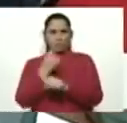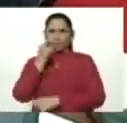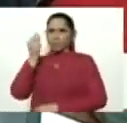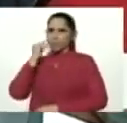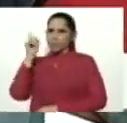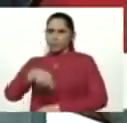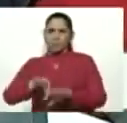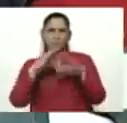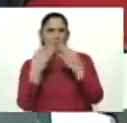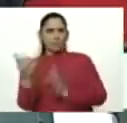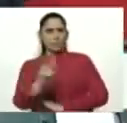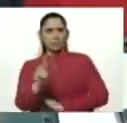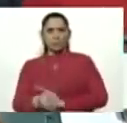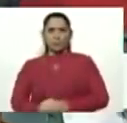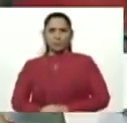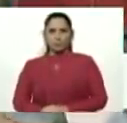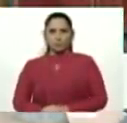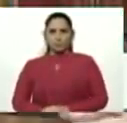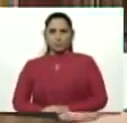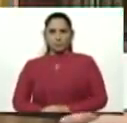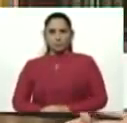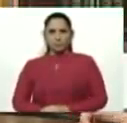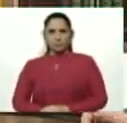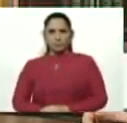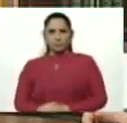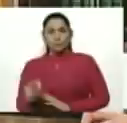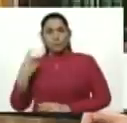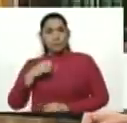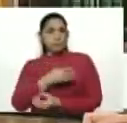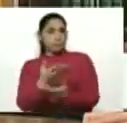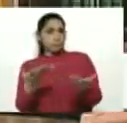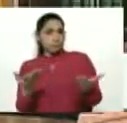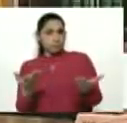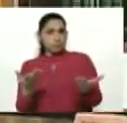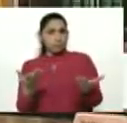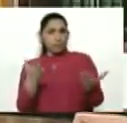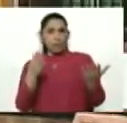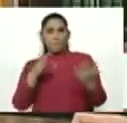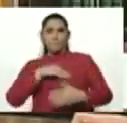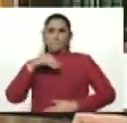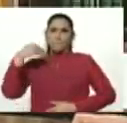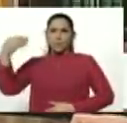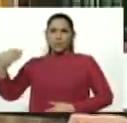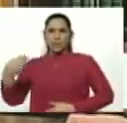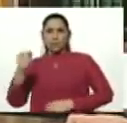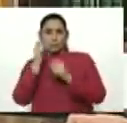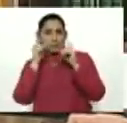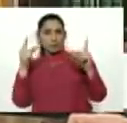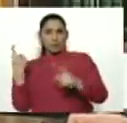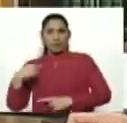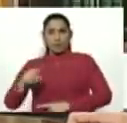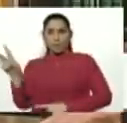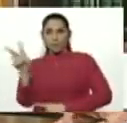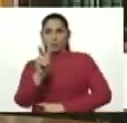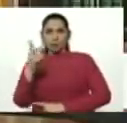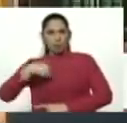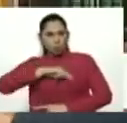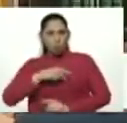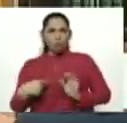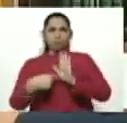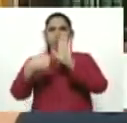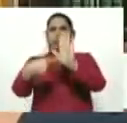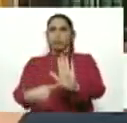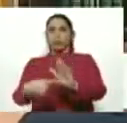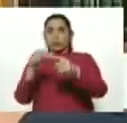trabajadoras, a la familia venezolana, por ese espíritu impresionante que tenemos los venezolanos y que lo hemos demostrado en